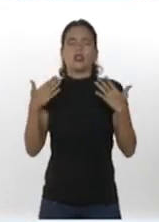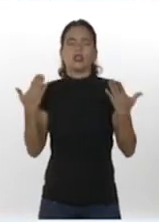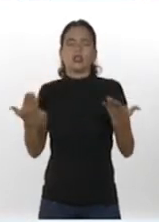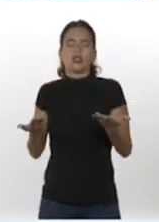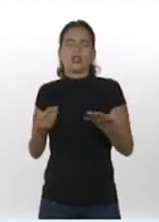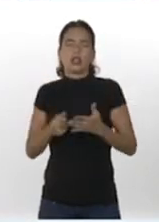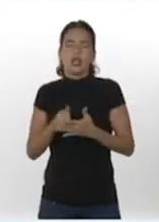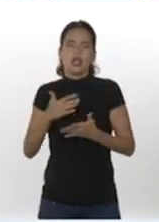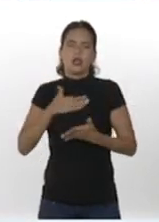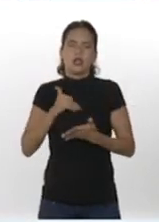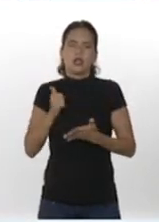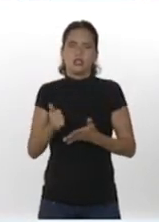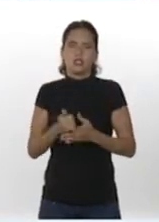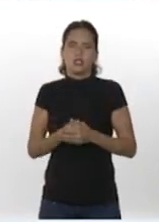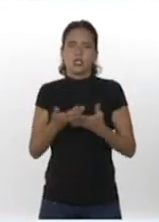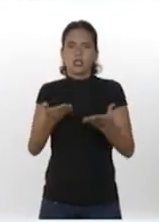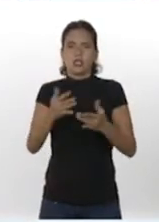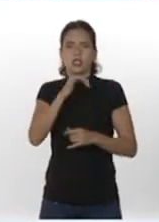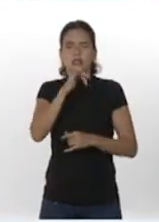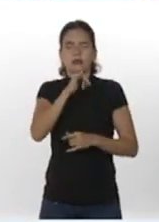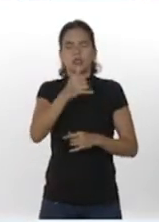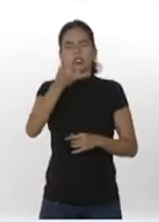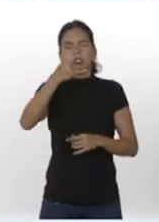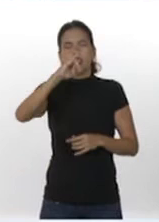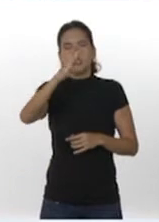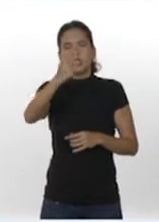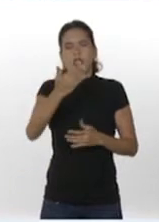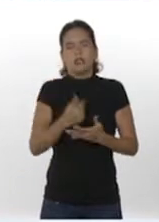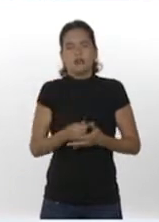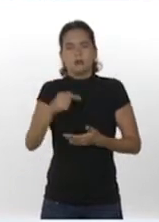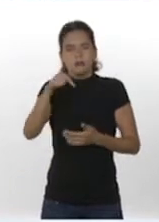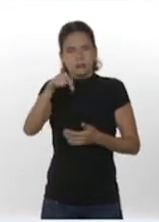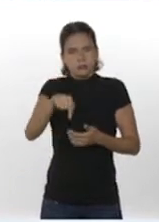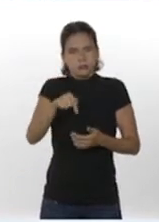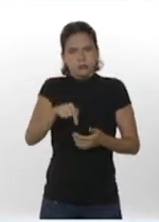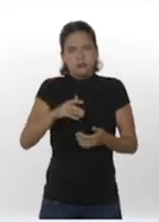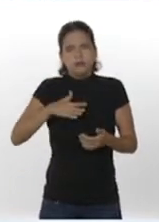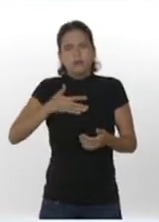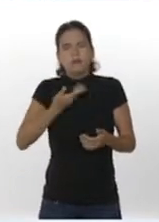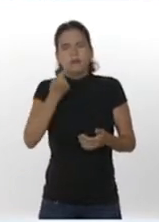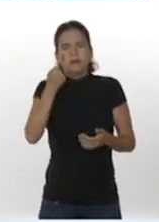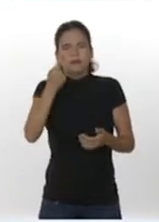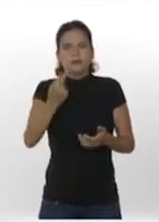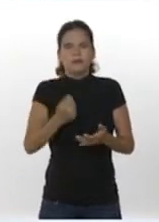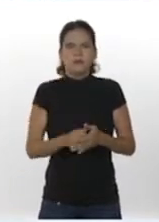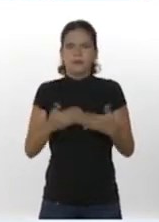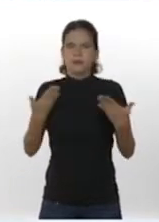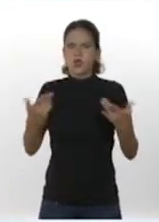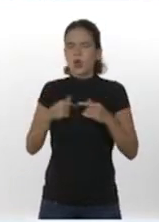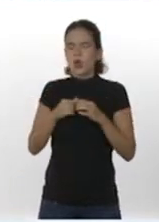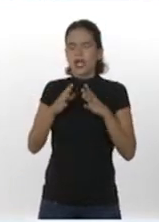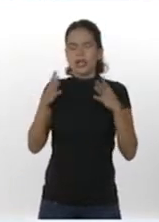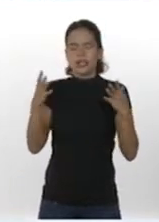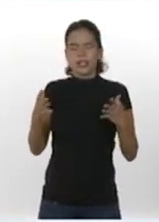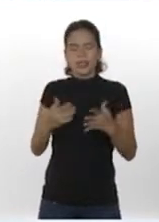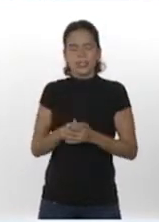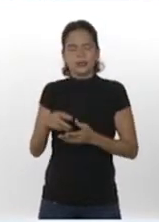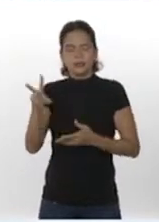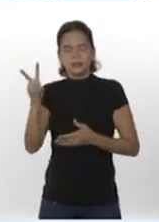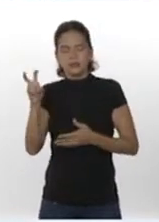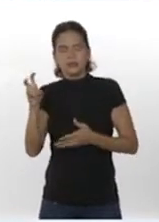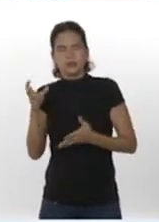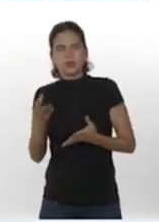conocer qué es lo que se quiere, dar pues ese mensaje allí. En la actualidad podemos ver que con el